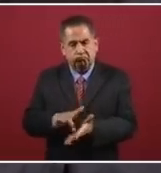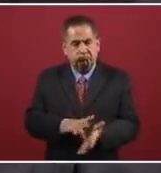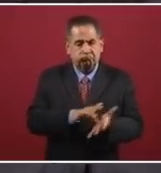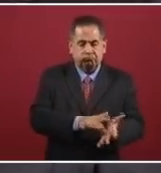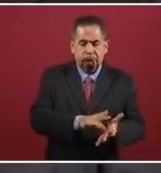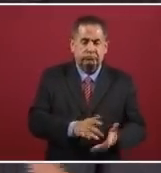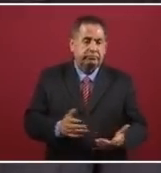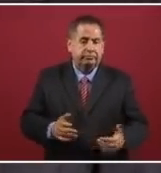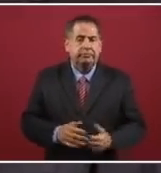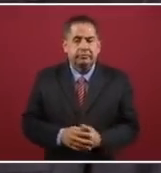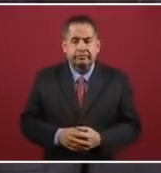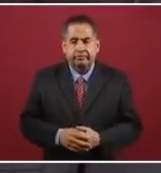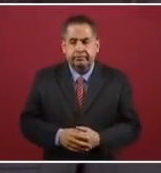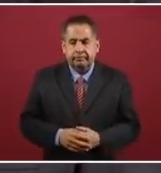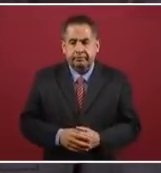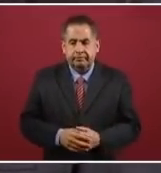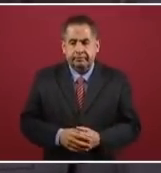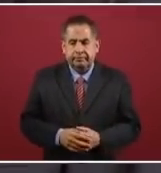Son